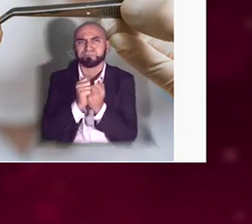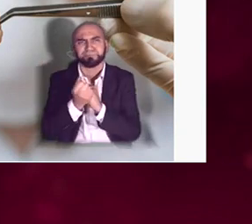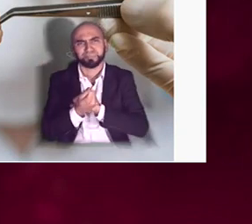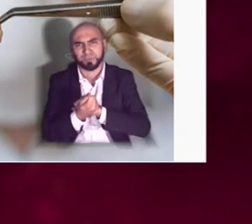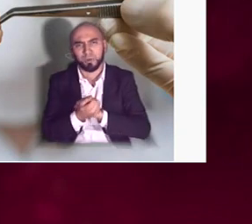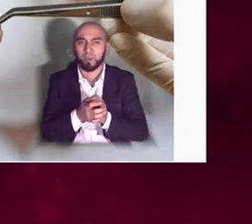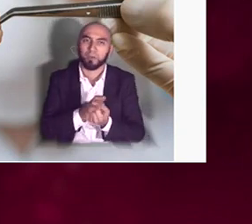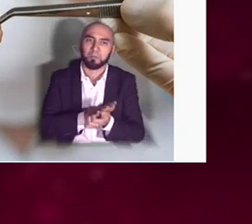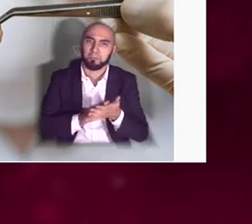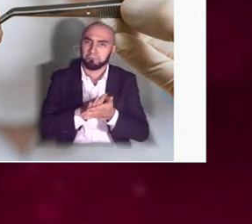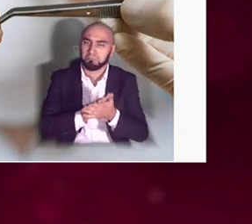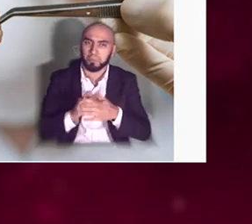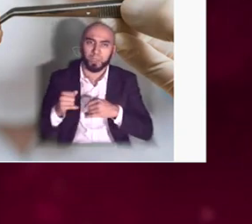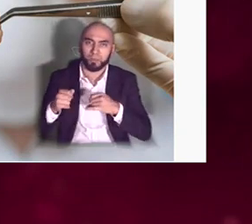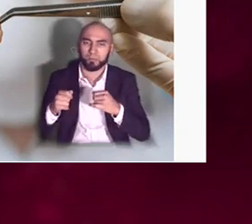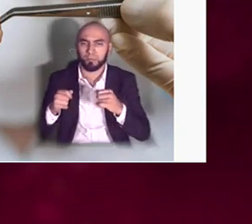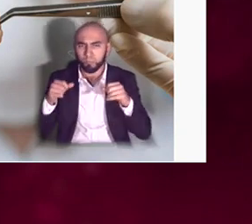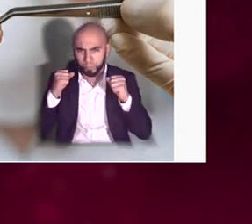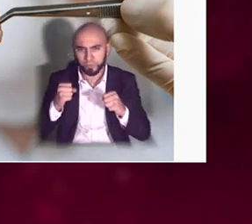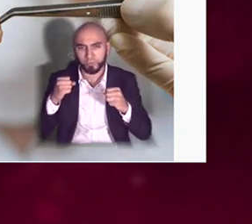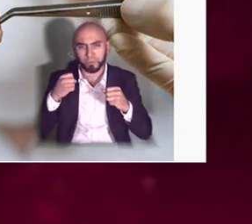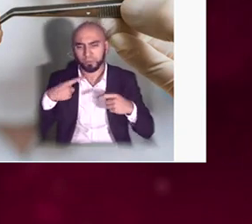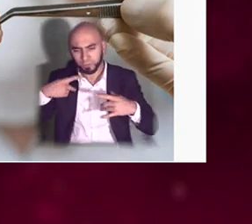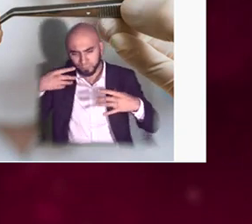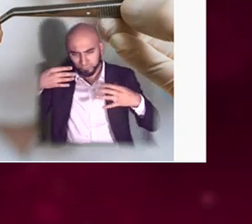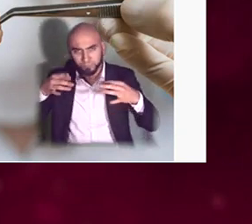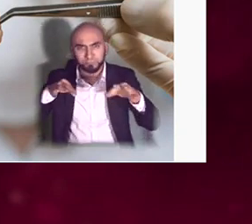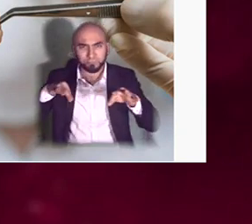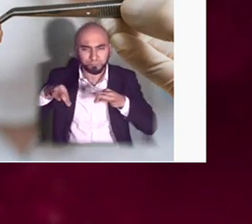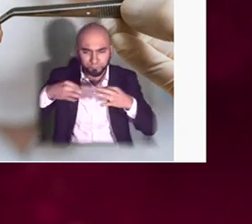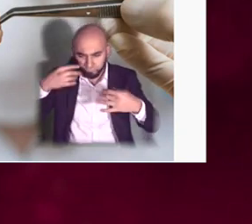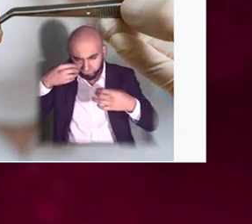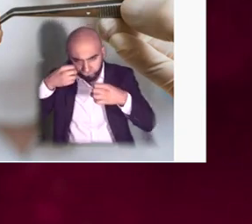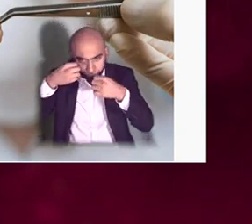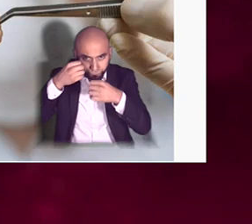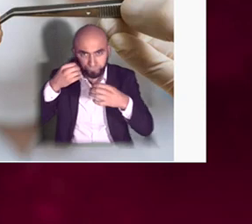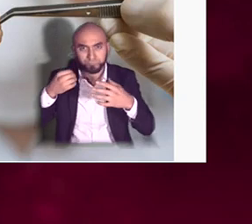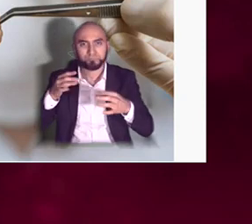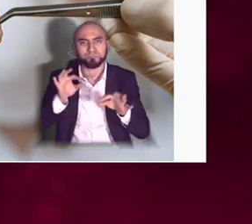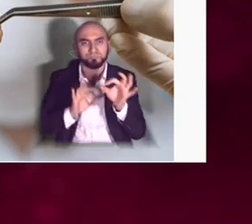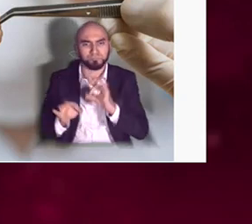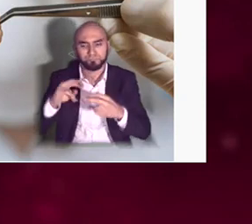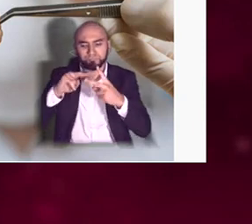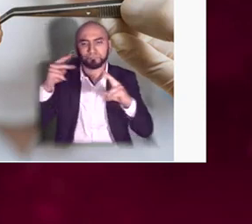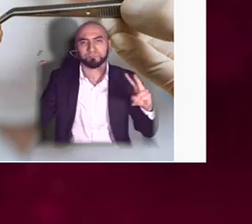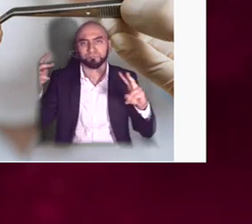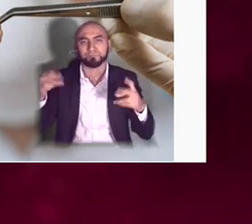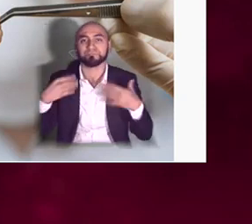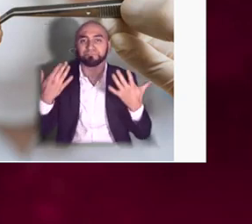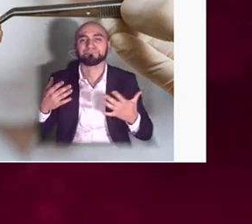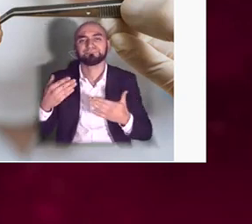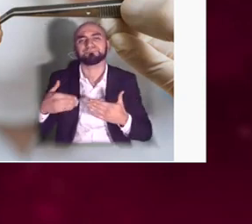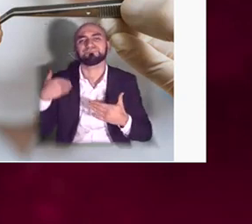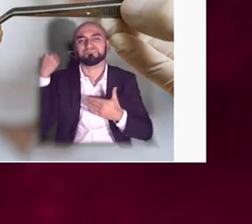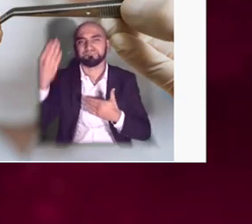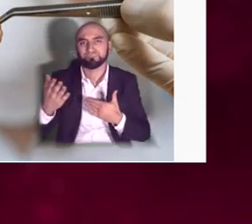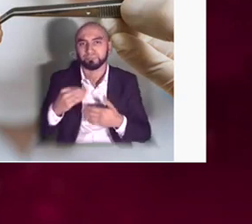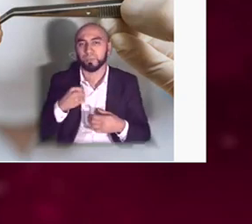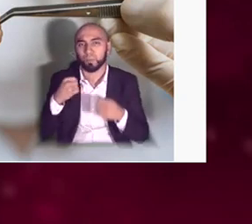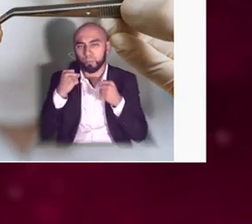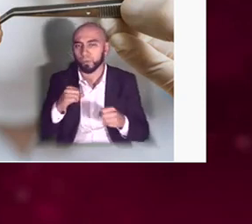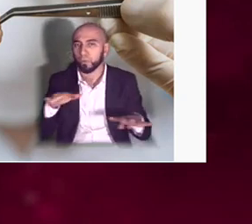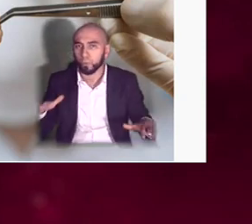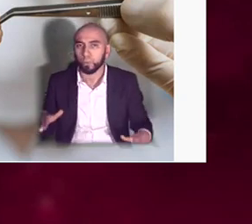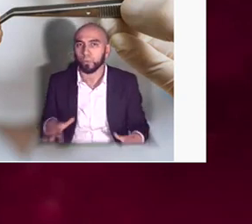nombres como manipulación genética o ingeniería genética. Quizás en los siglos que vienen vamos a practicar ingeniería